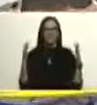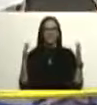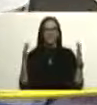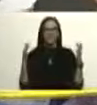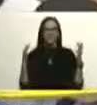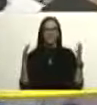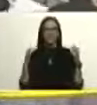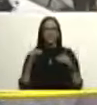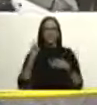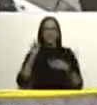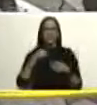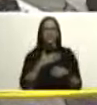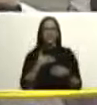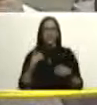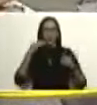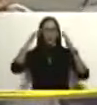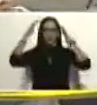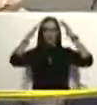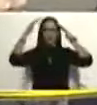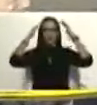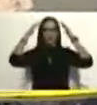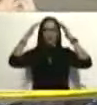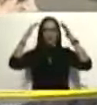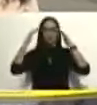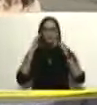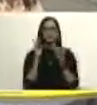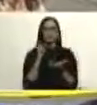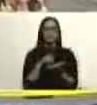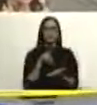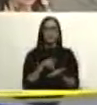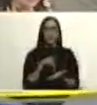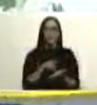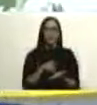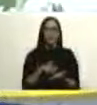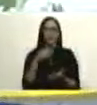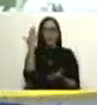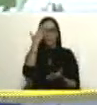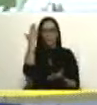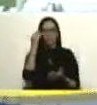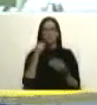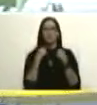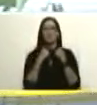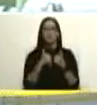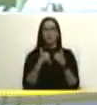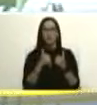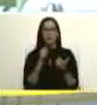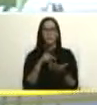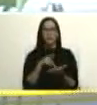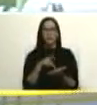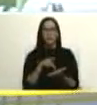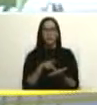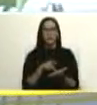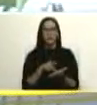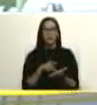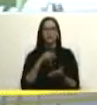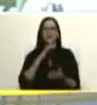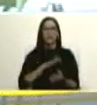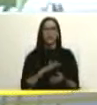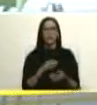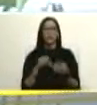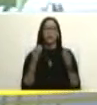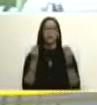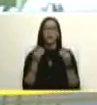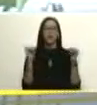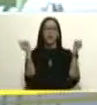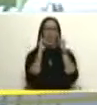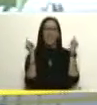Bueno, también quiero saludar... Están presentes y me parece muy bien que estén presentes y estoy muy feliz